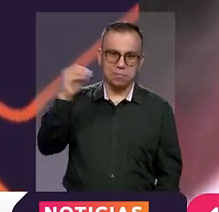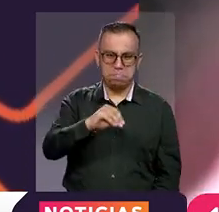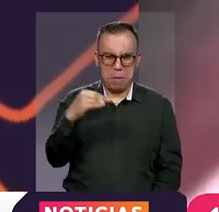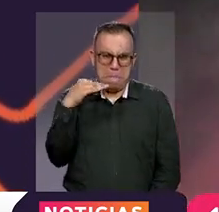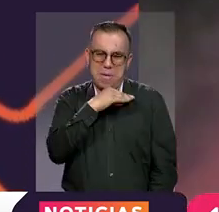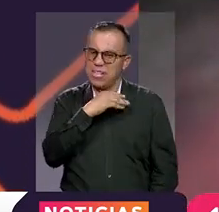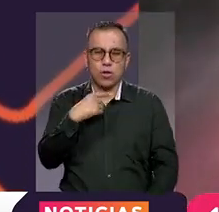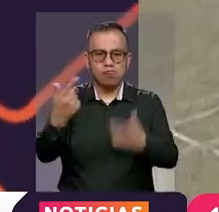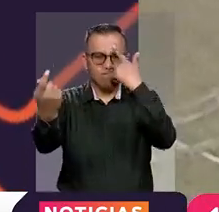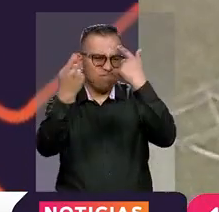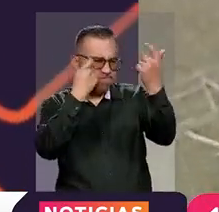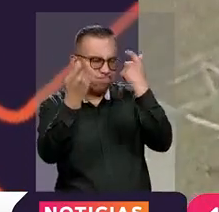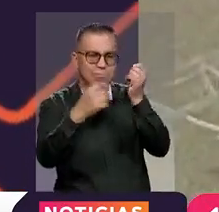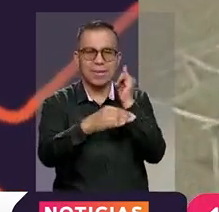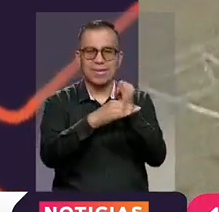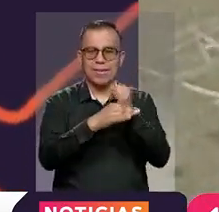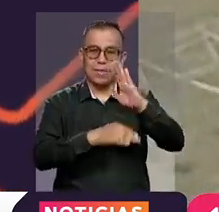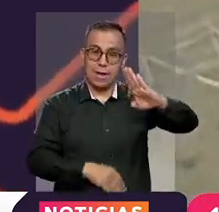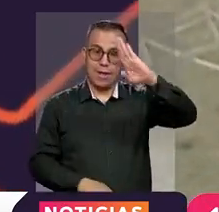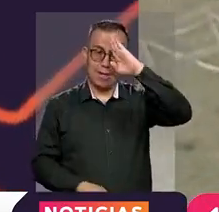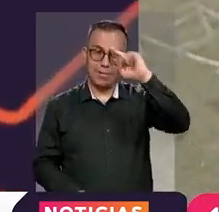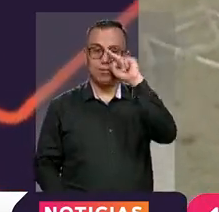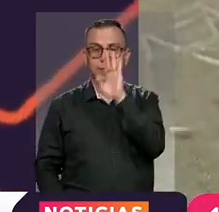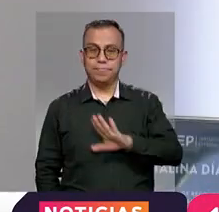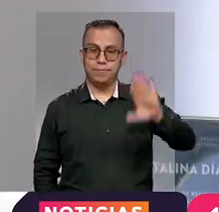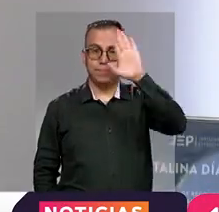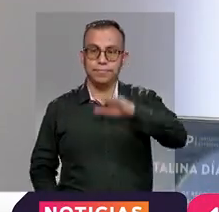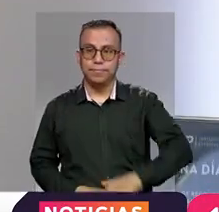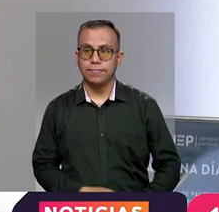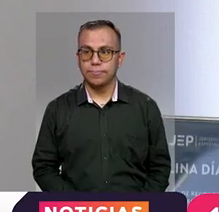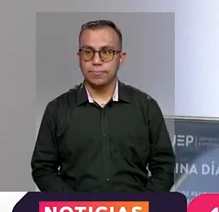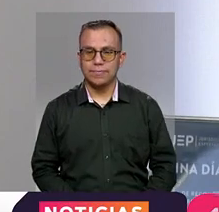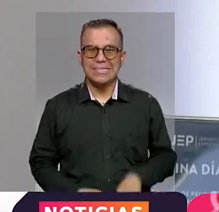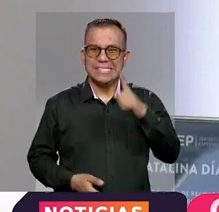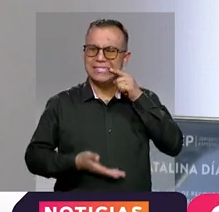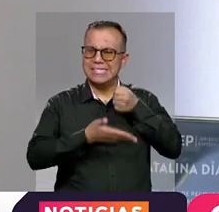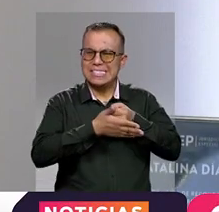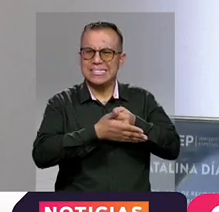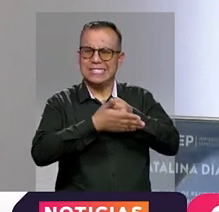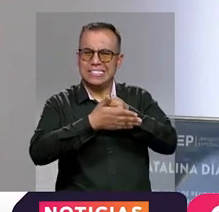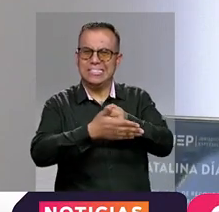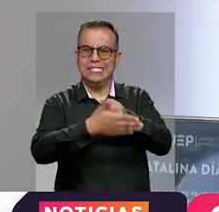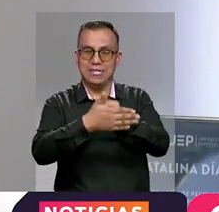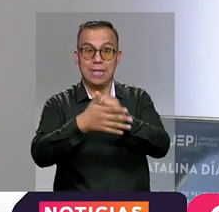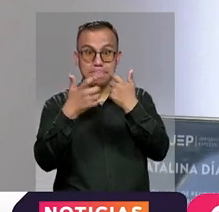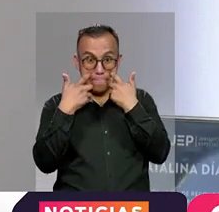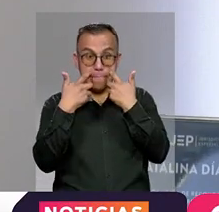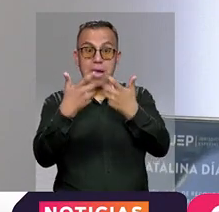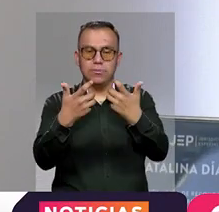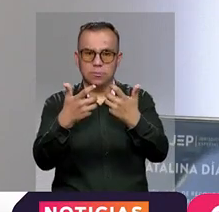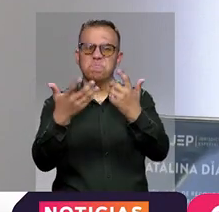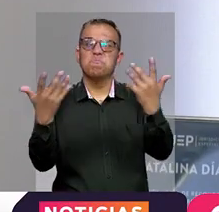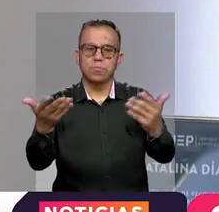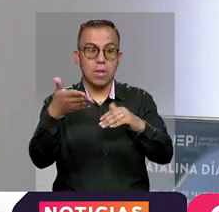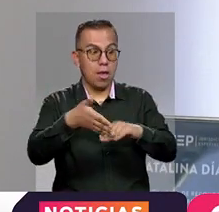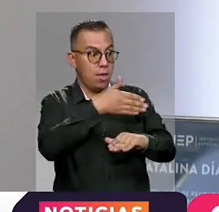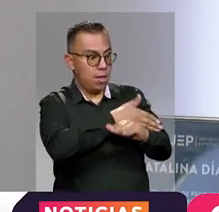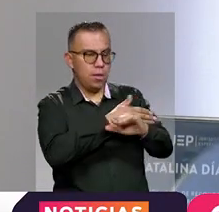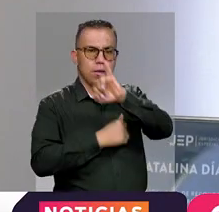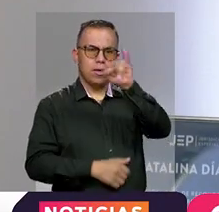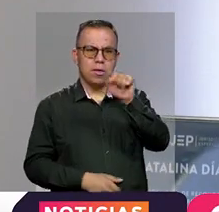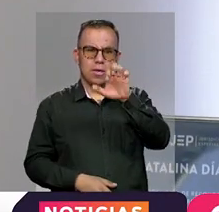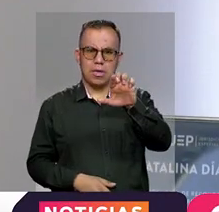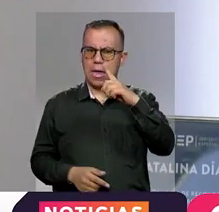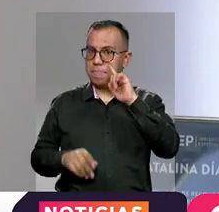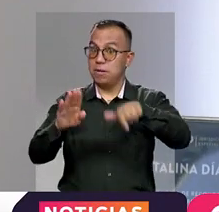práctica institucional del Ejército Nacional. La presión fue tal y de tal magnitud que en las versiones ante la JEP